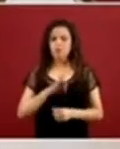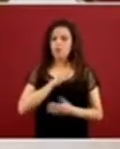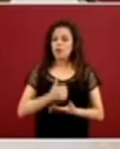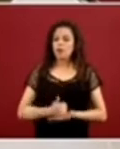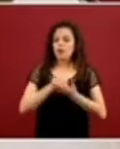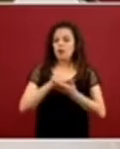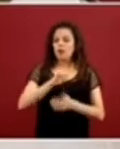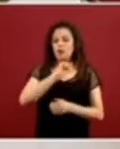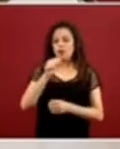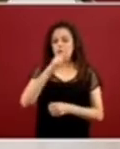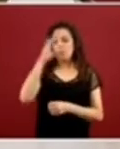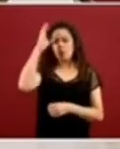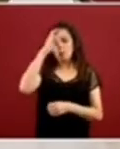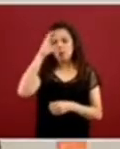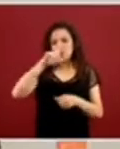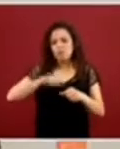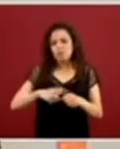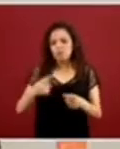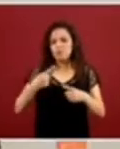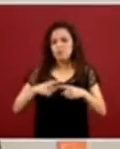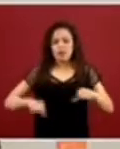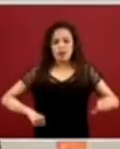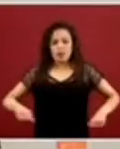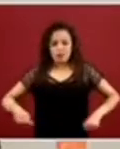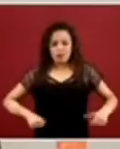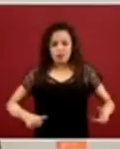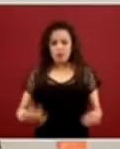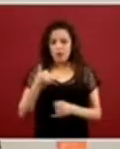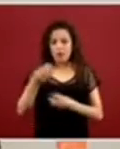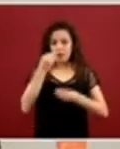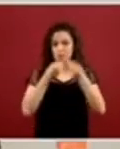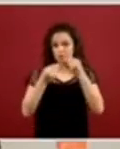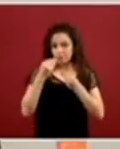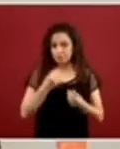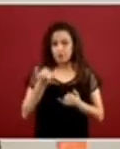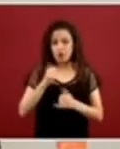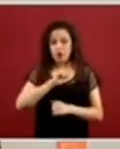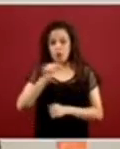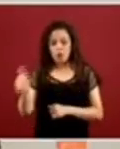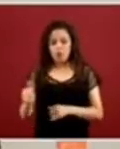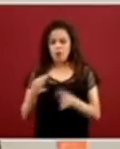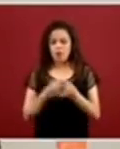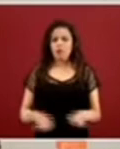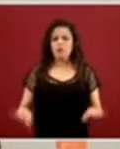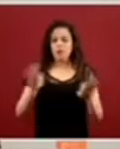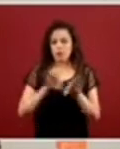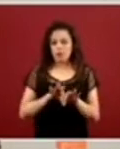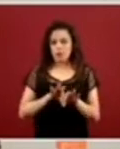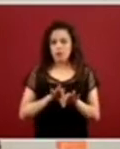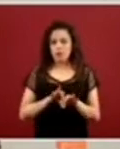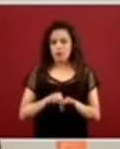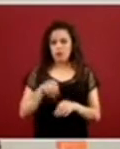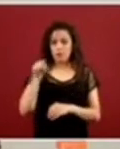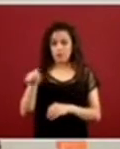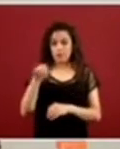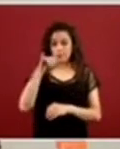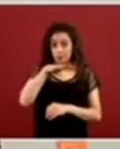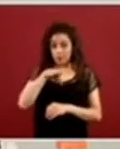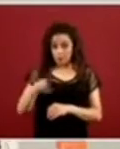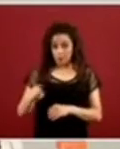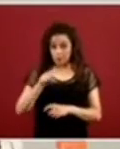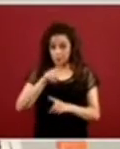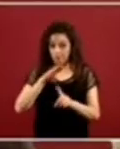culturales y recreativas, alimentos y otras prestaciones importantes que en el caso del Seguro Social y que